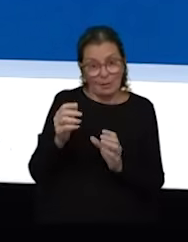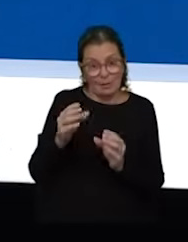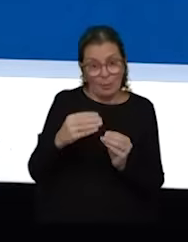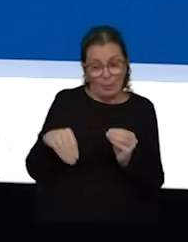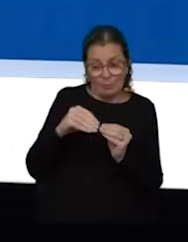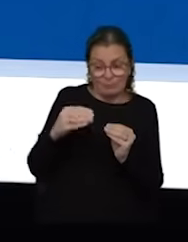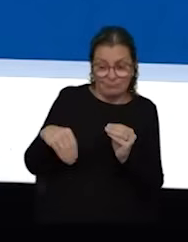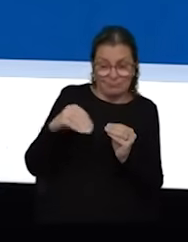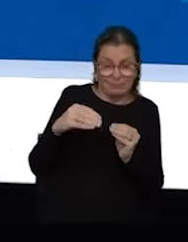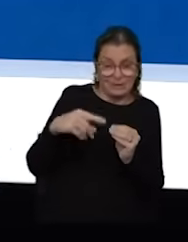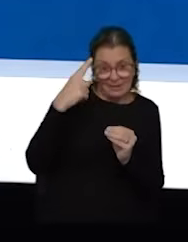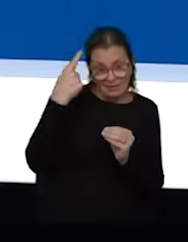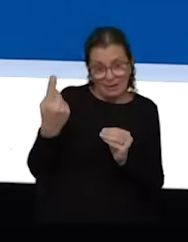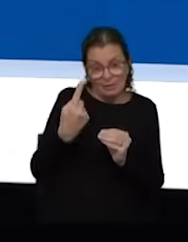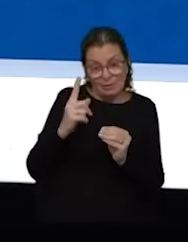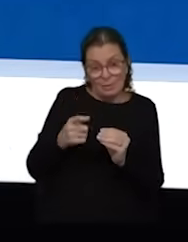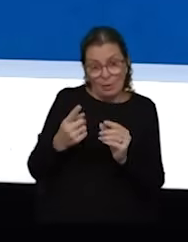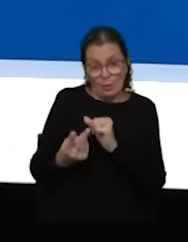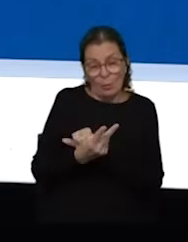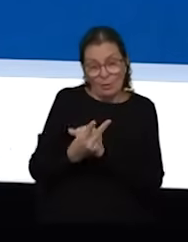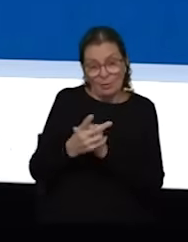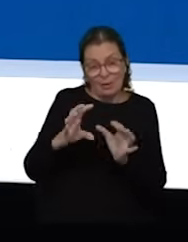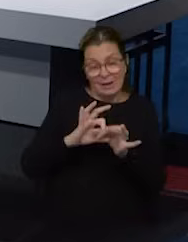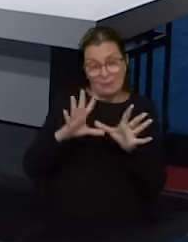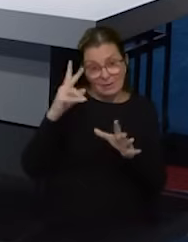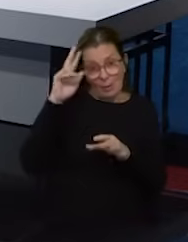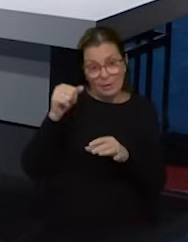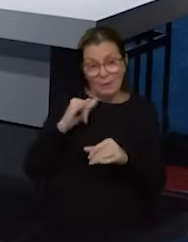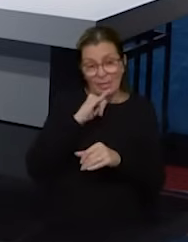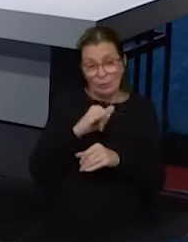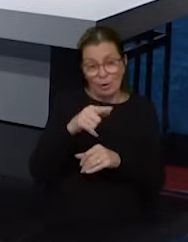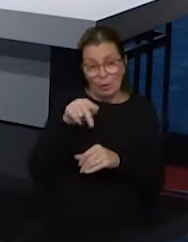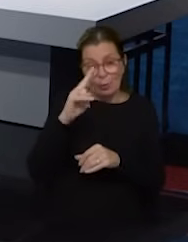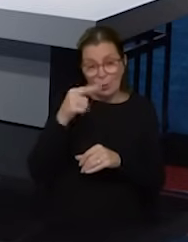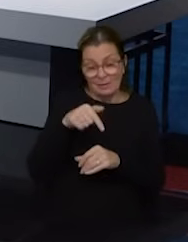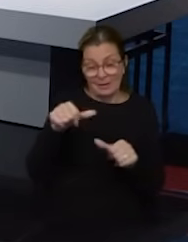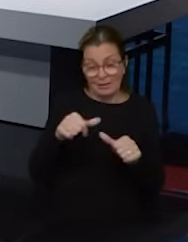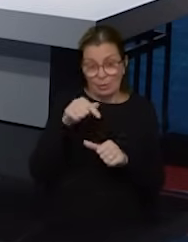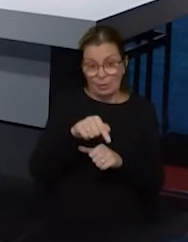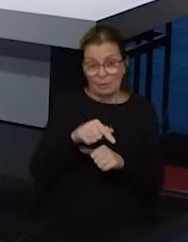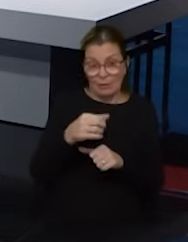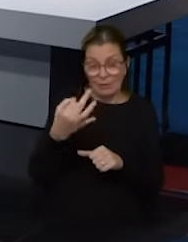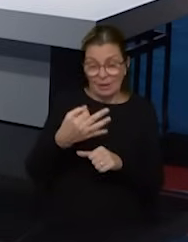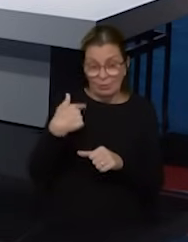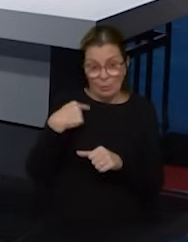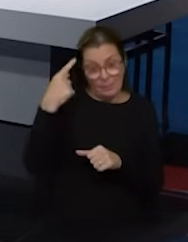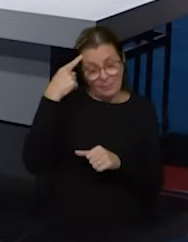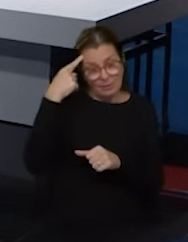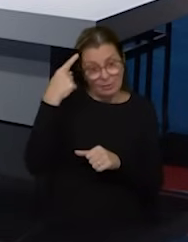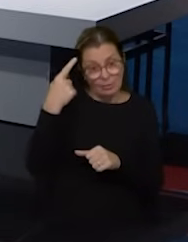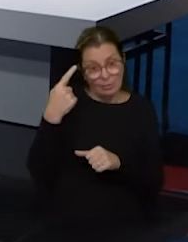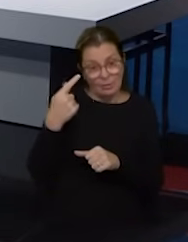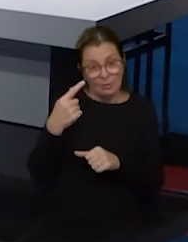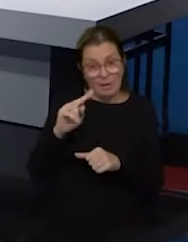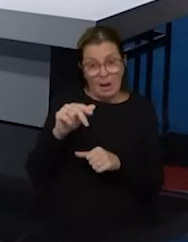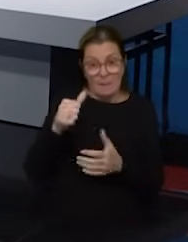alianzas internacionales este de protección a la libertad de expresión para denunciar que Uruguay está haciendo esto realmente yo creo que flaco favor se le hace